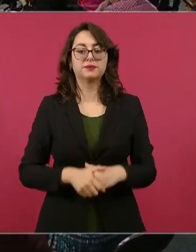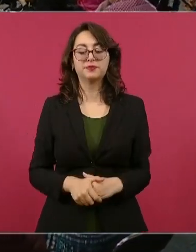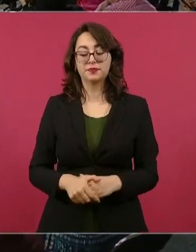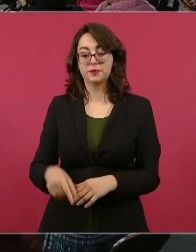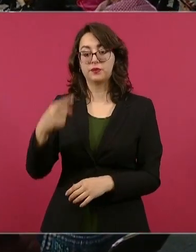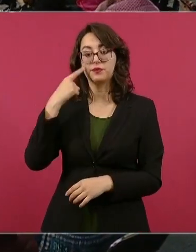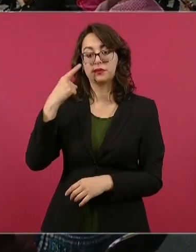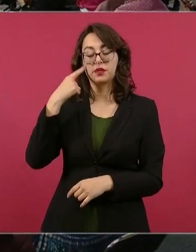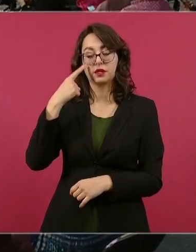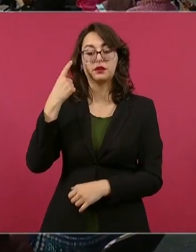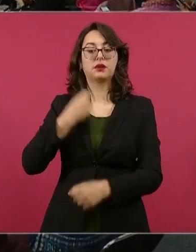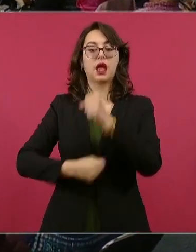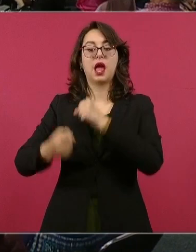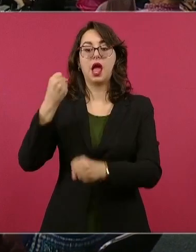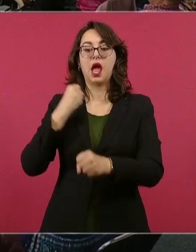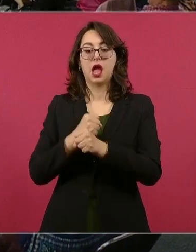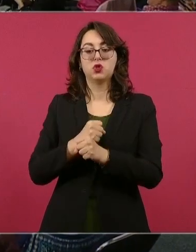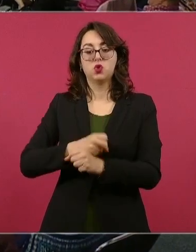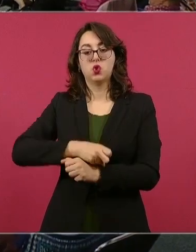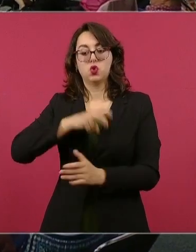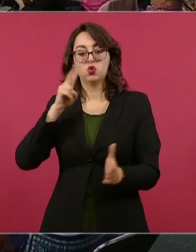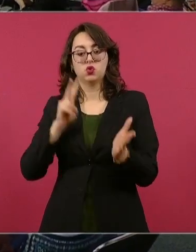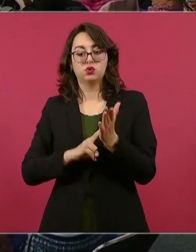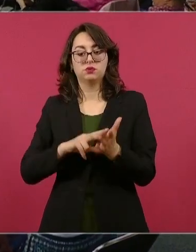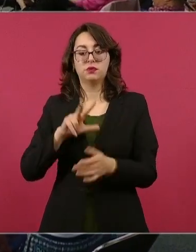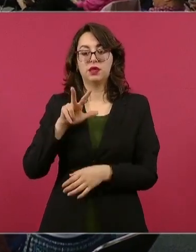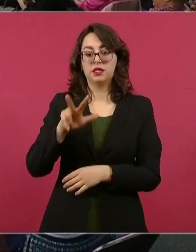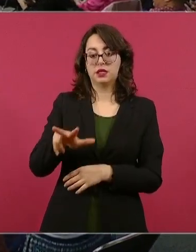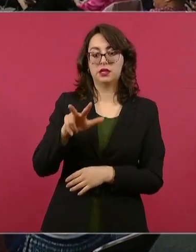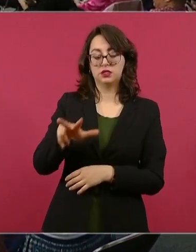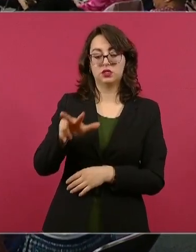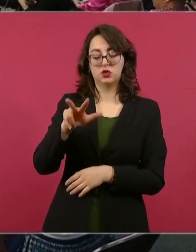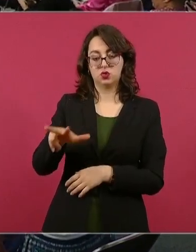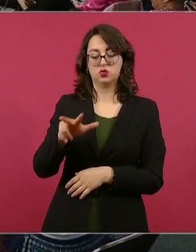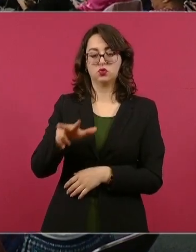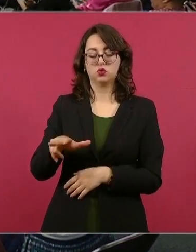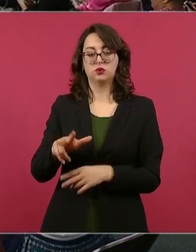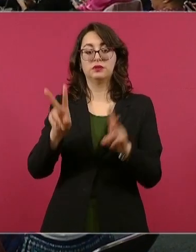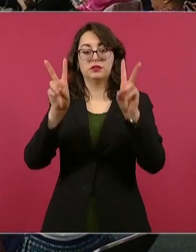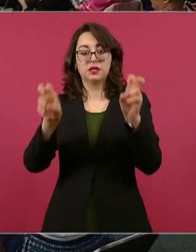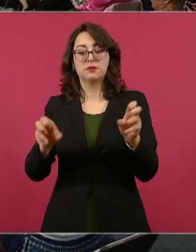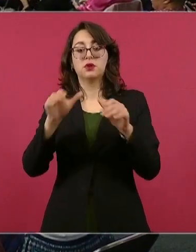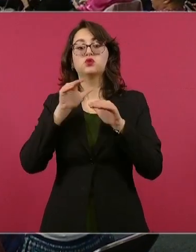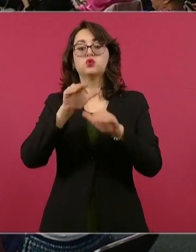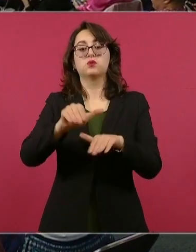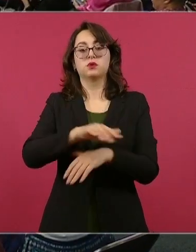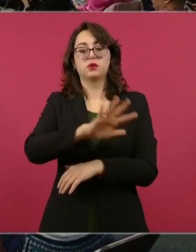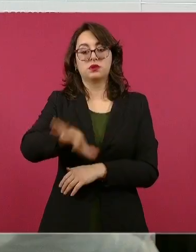6 millones, si no estoy mal, 6 millones